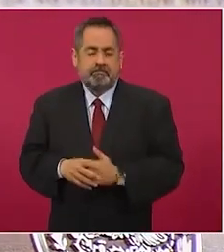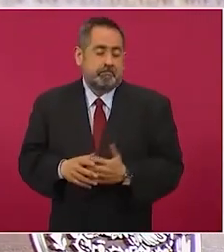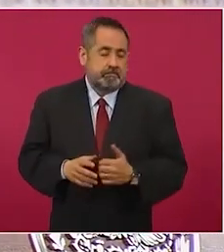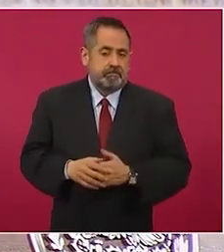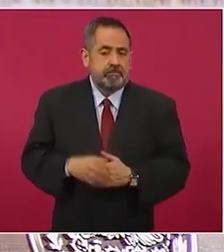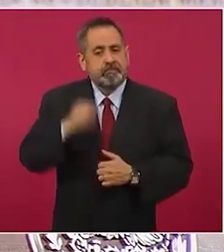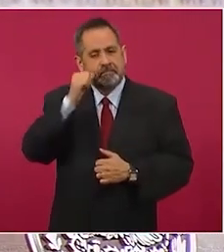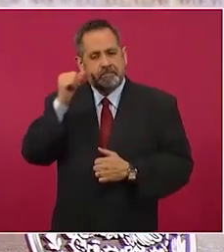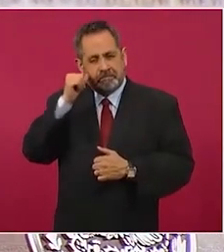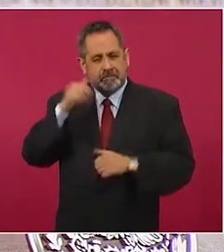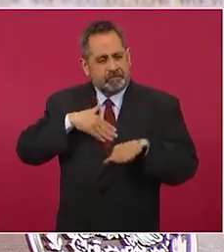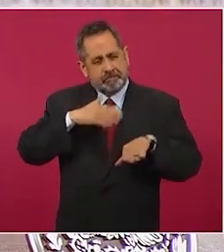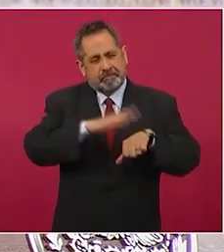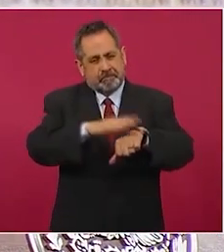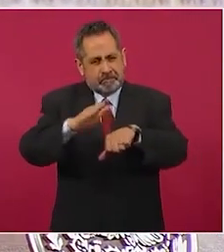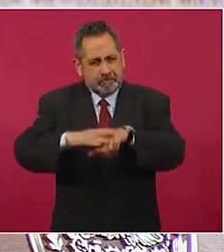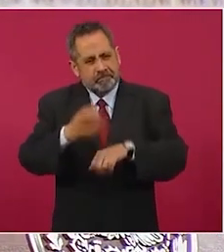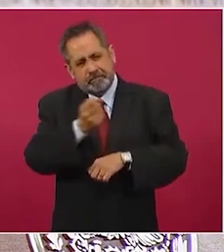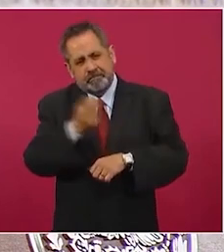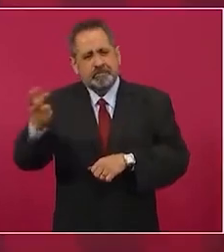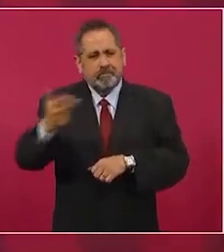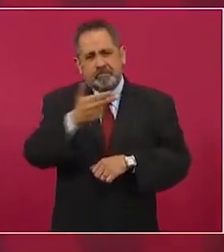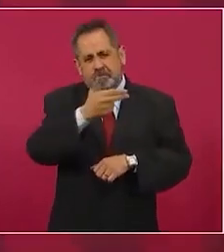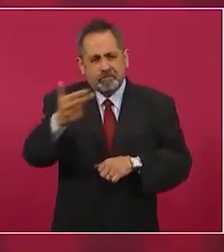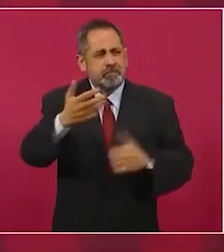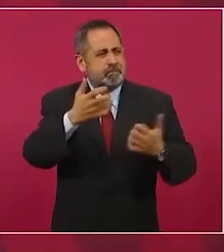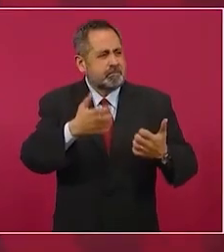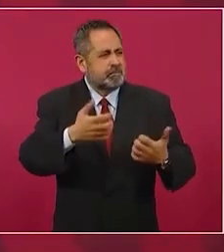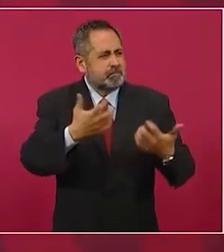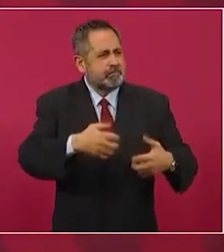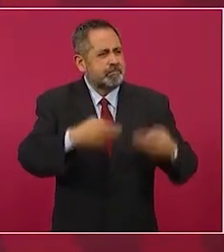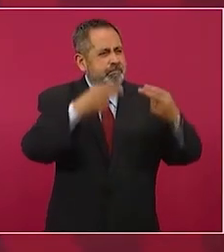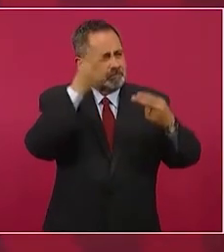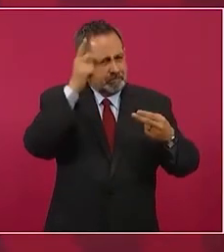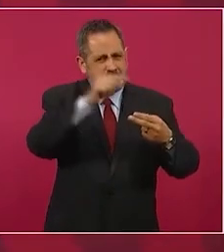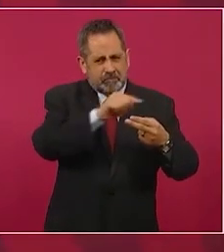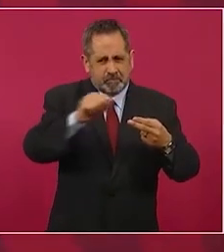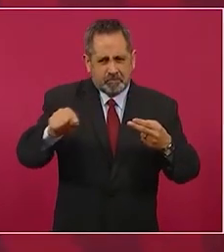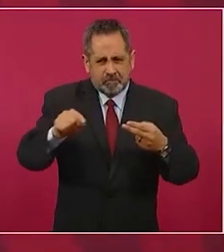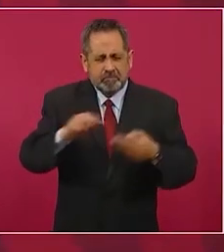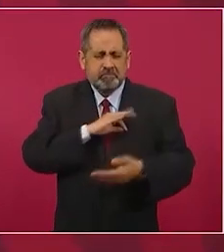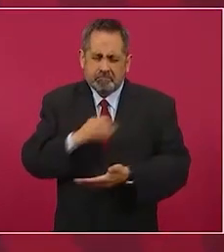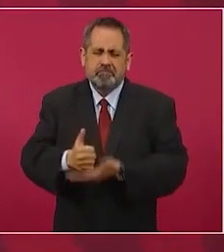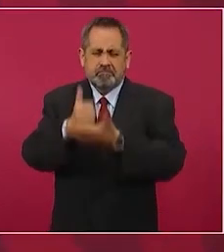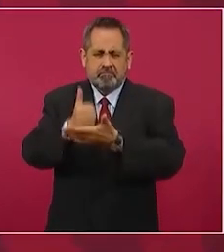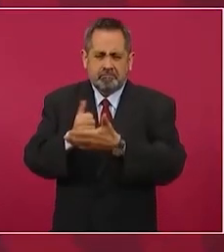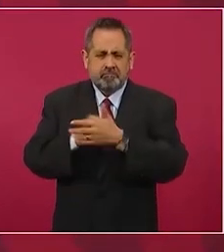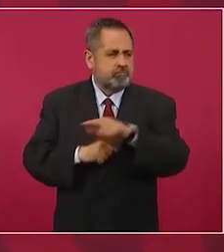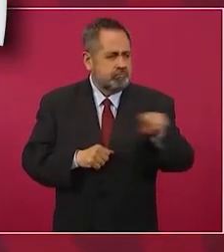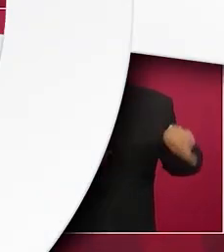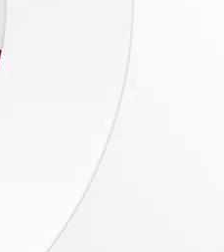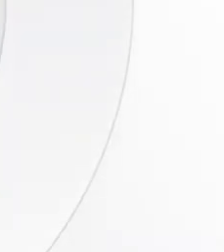a hoteleros, que ayuden, y todos están respondiendo, todos.